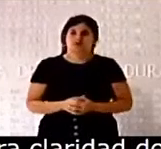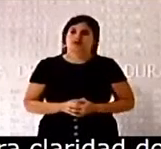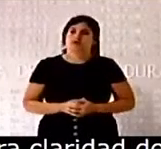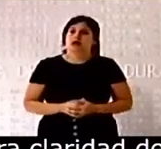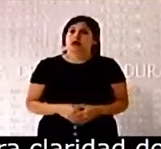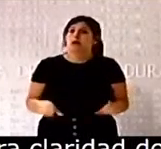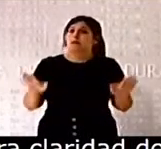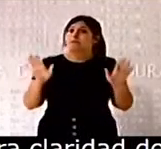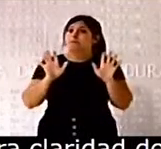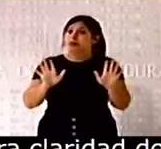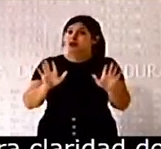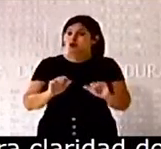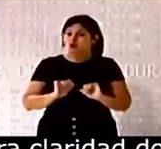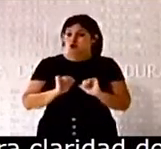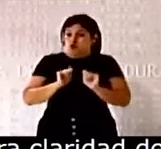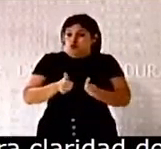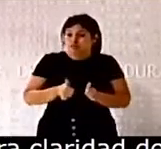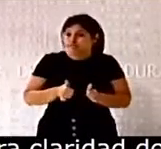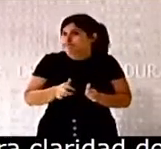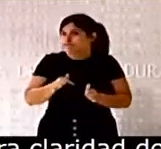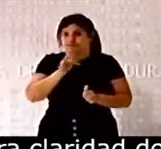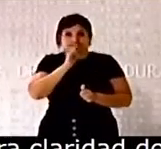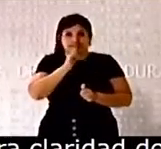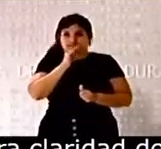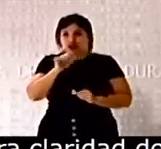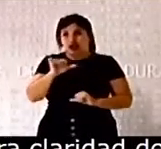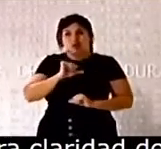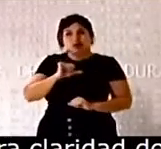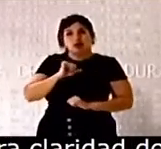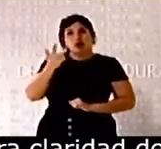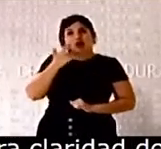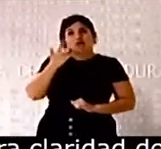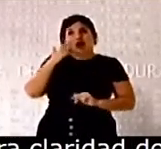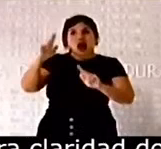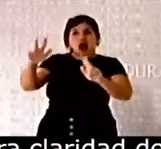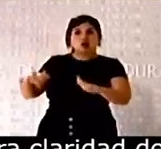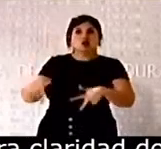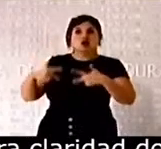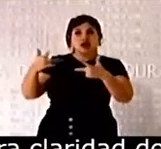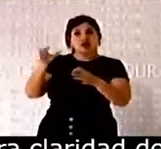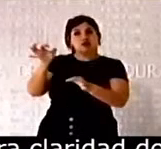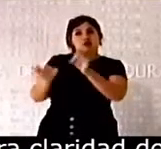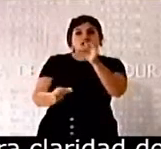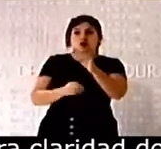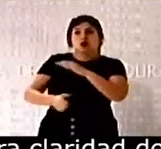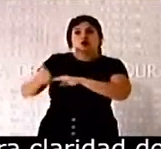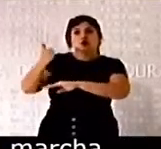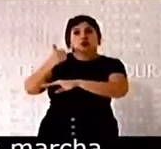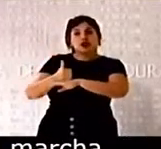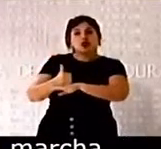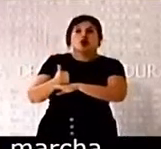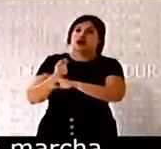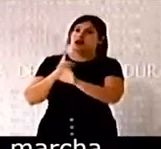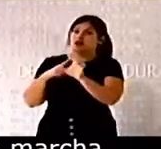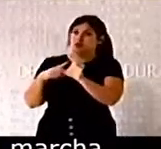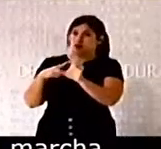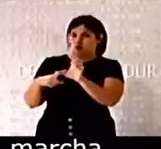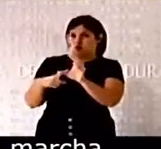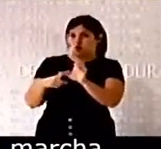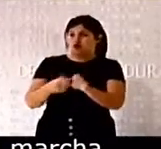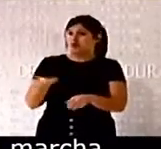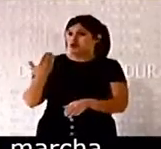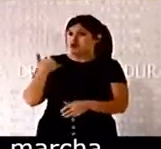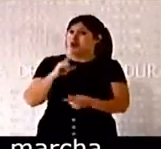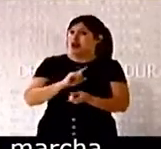pero para que entre en marcha tenemos que esperar a la autorización del Tribunal Superior de Justicia de Extremadura. Esto ha cambiado con respecto a